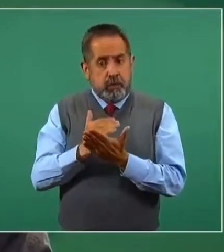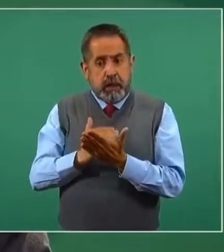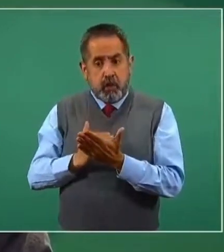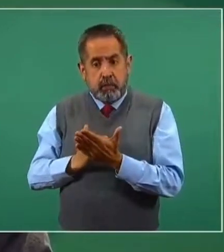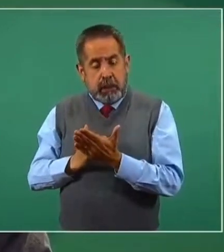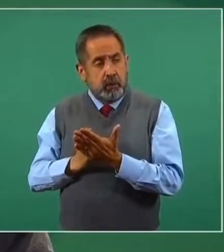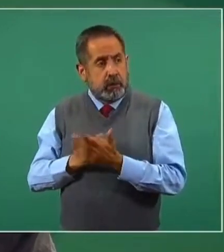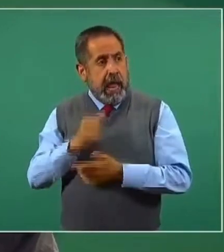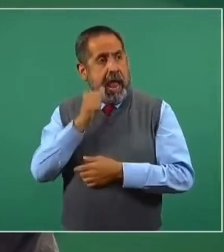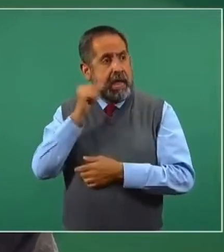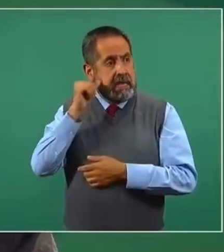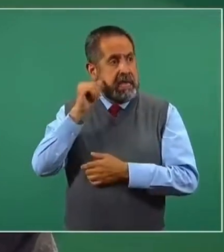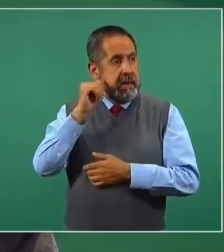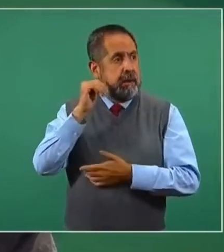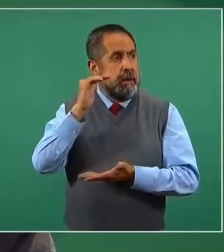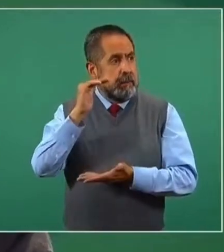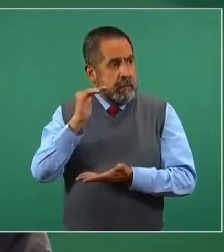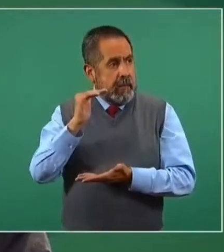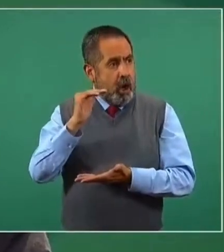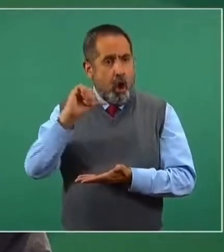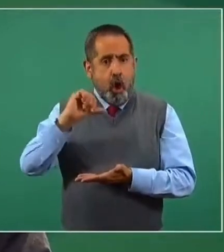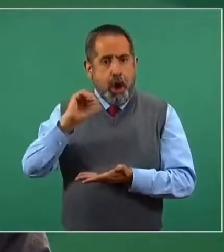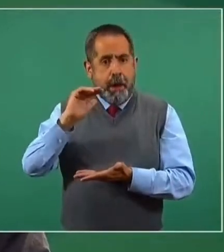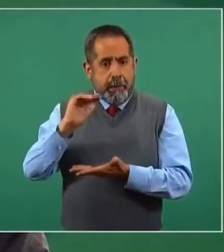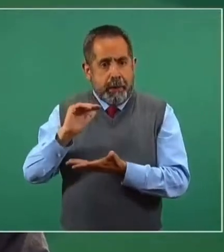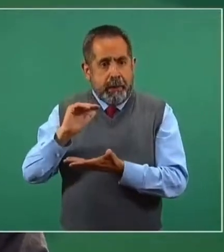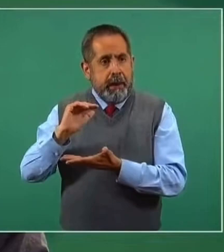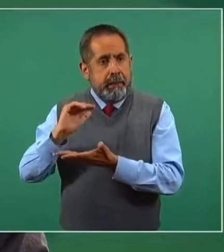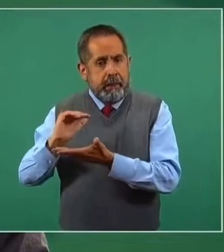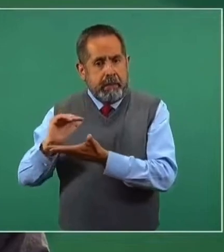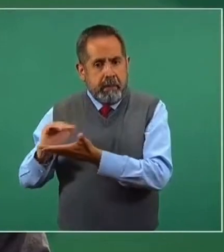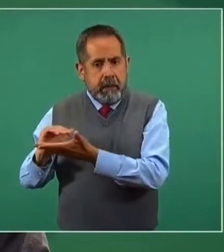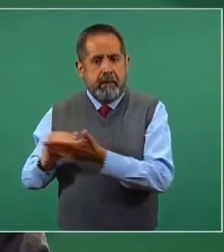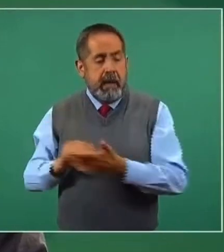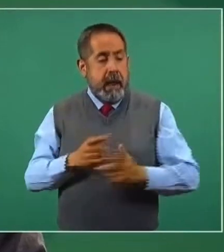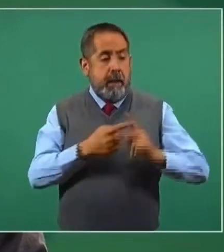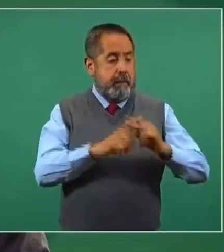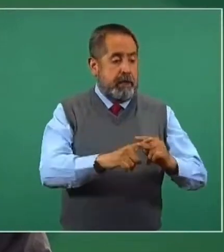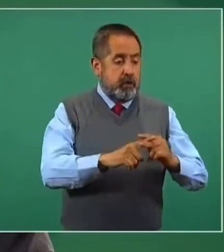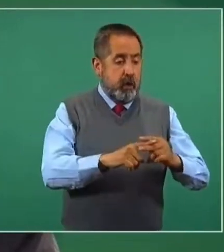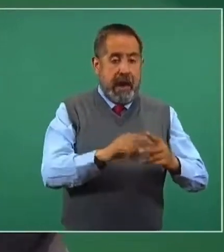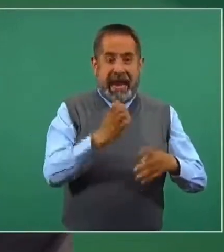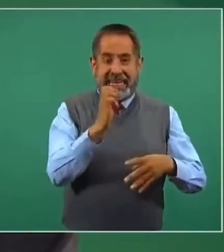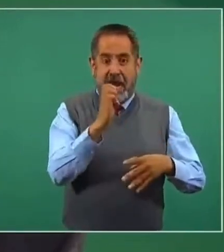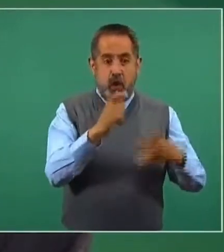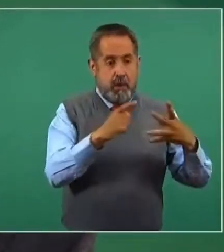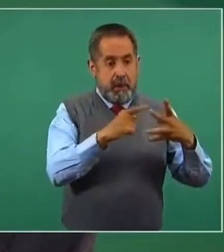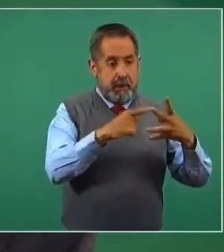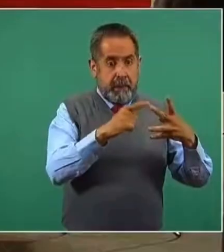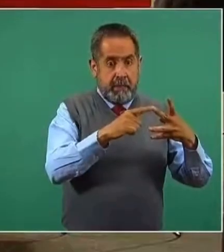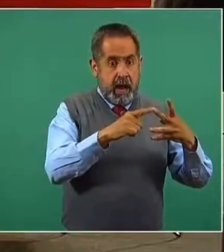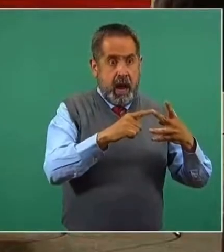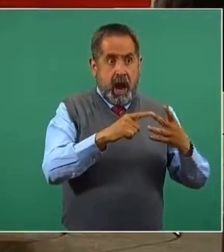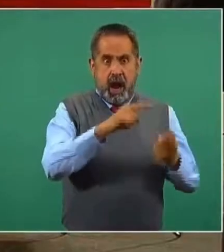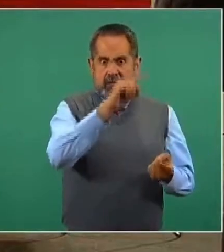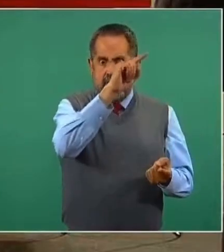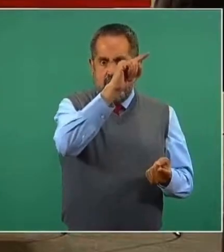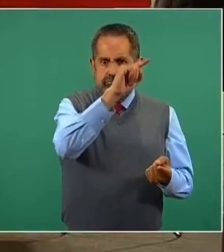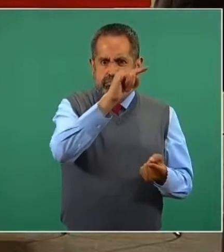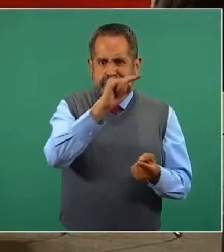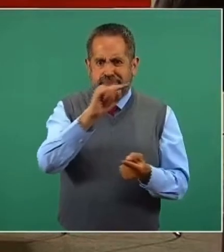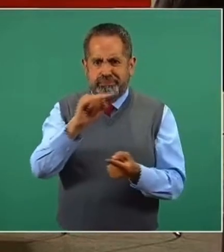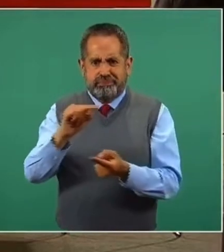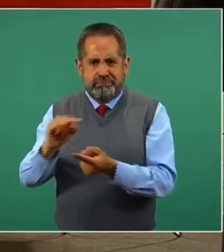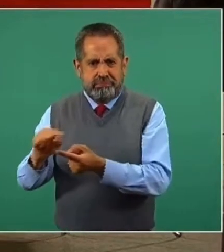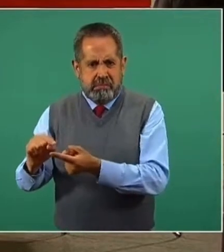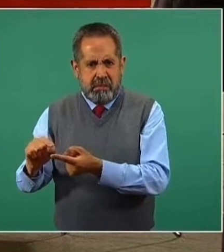día anterior. Esto empezó en la segunda semana de enero y no se ha detenido. En la primera semana de